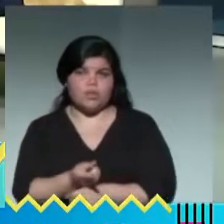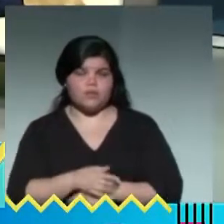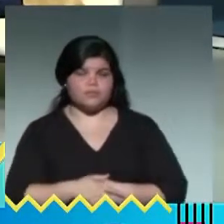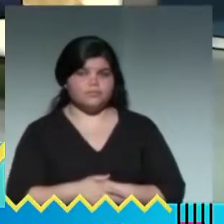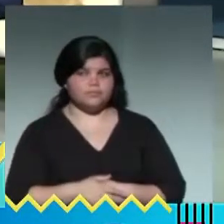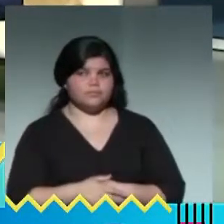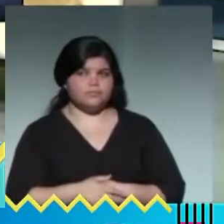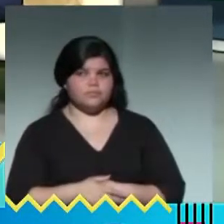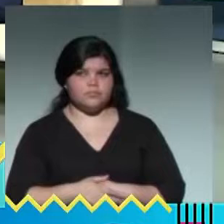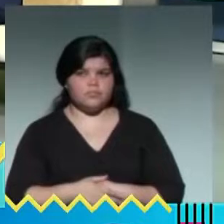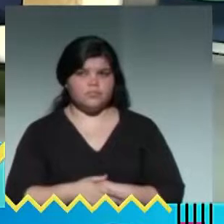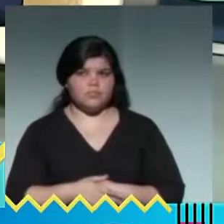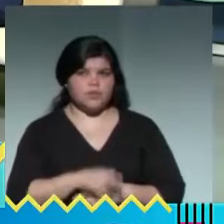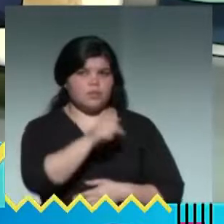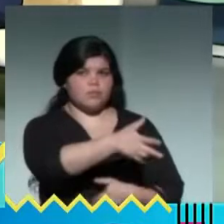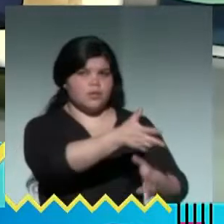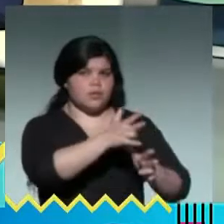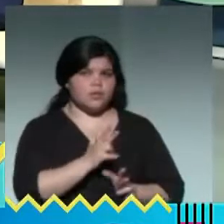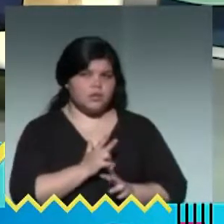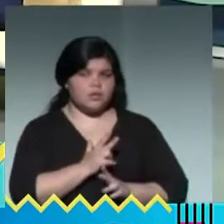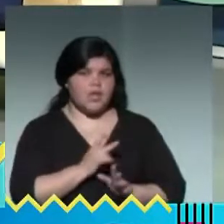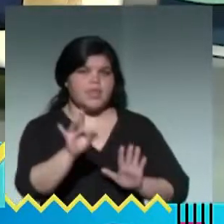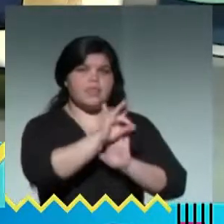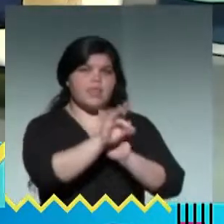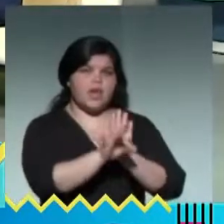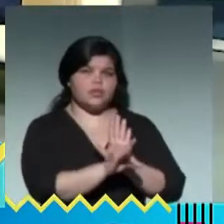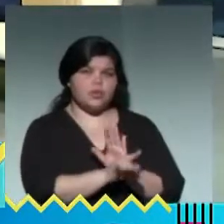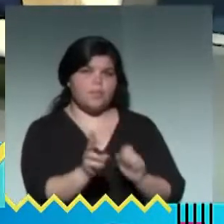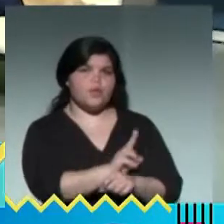va a realizar? Mencionaste la protección de datos